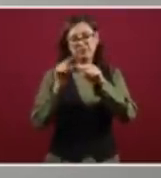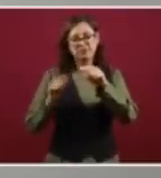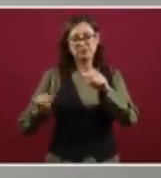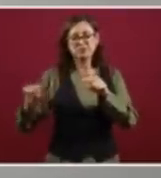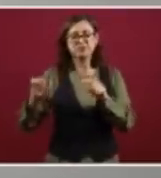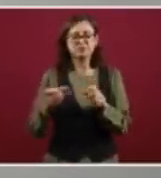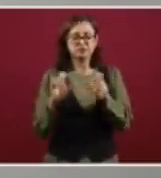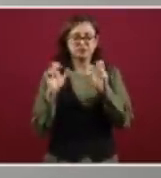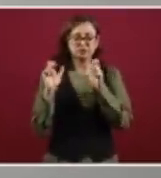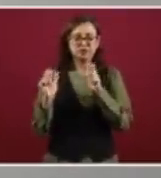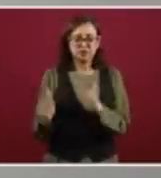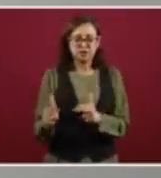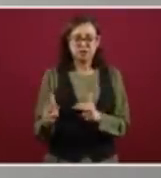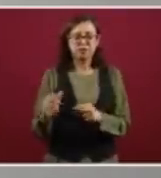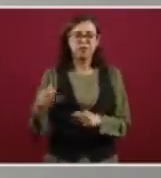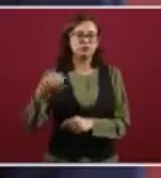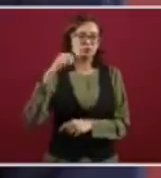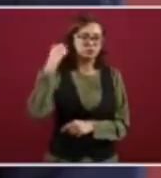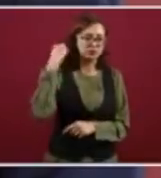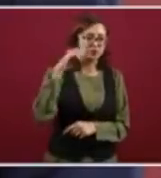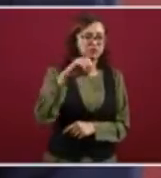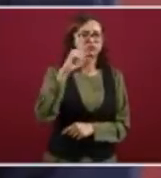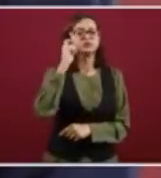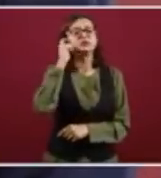Chiapas, Oaxaca, Guerrero,